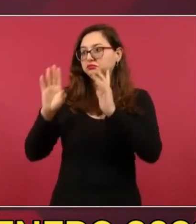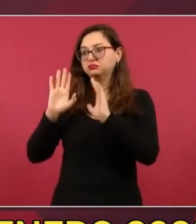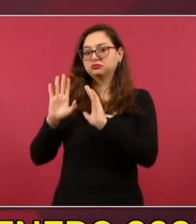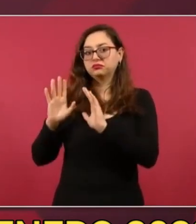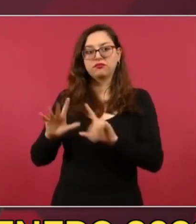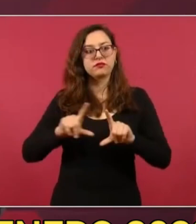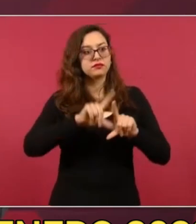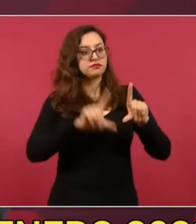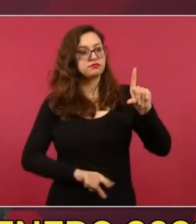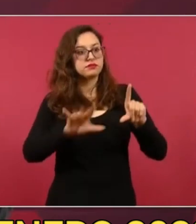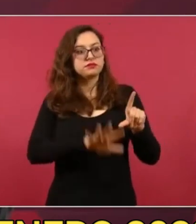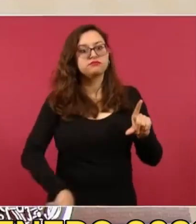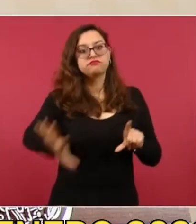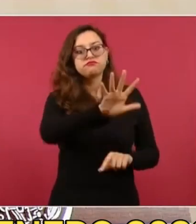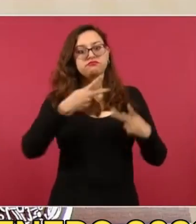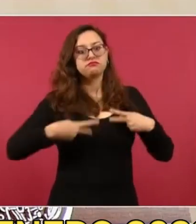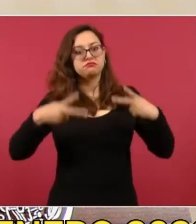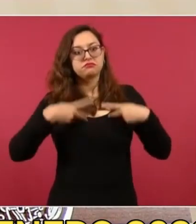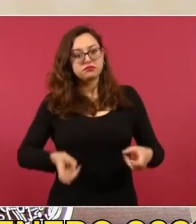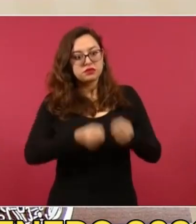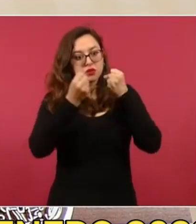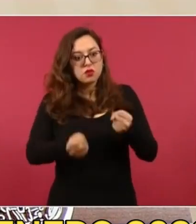no a la seguridad pública.